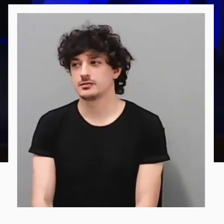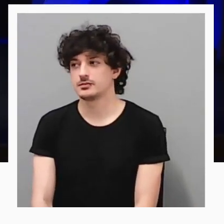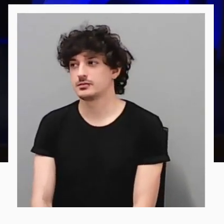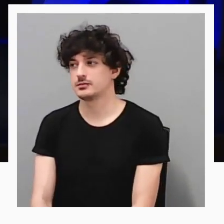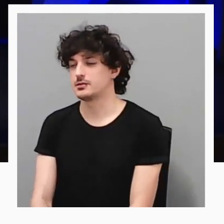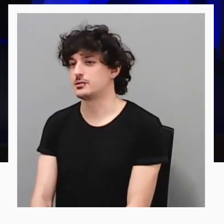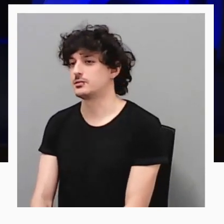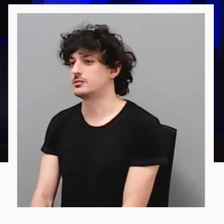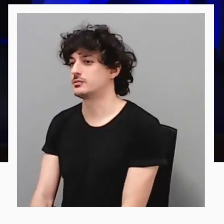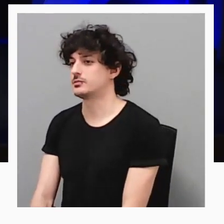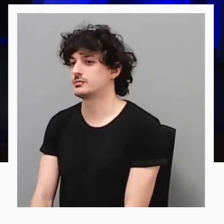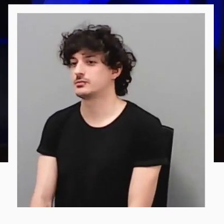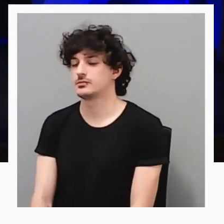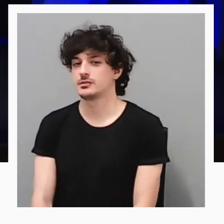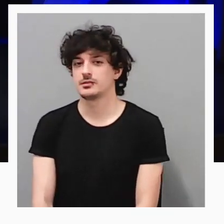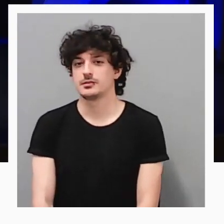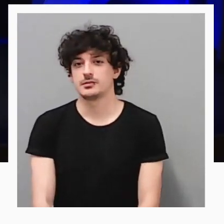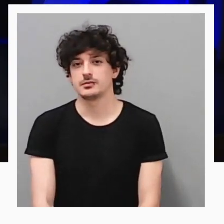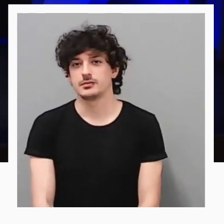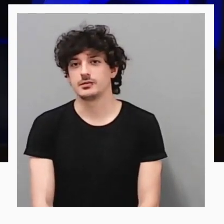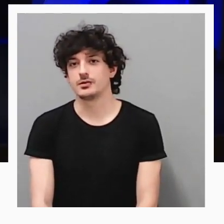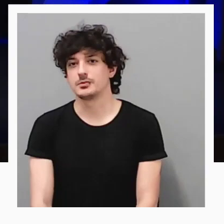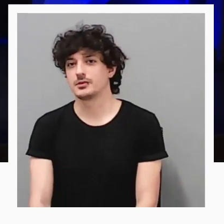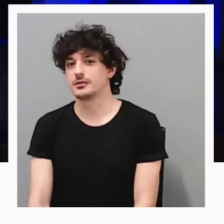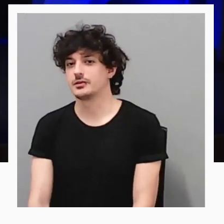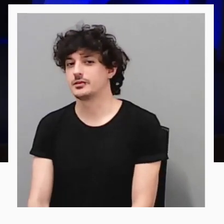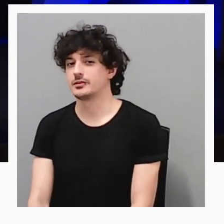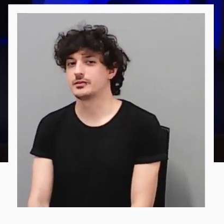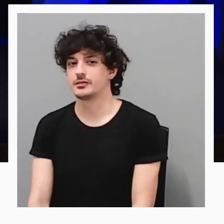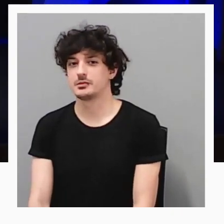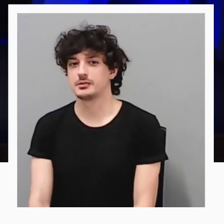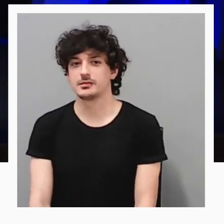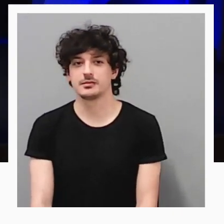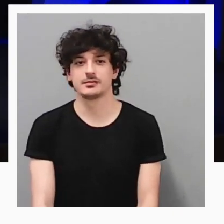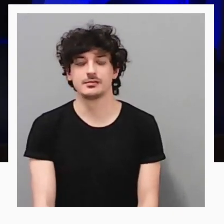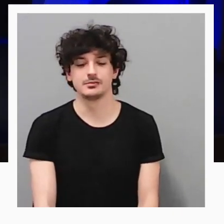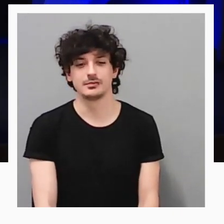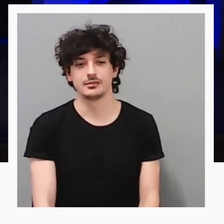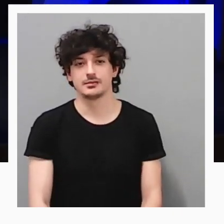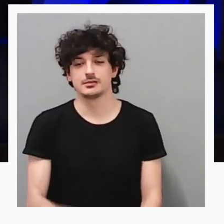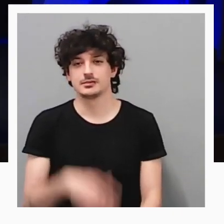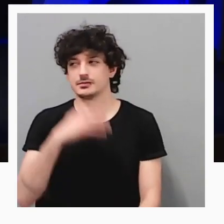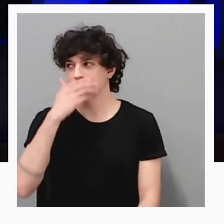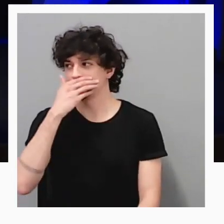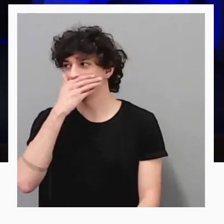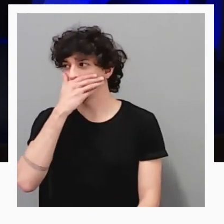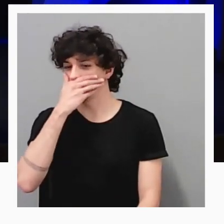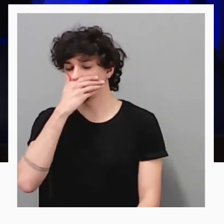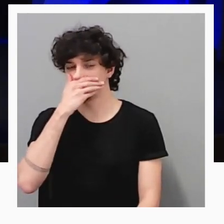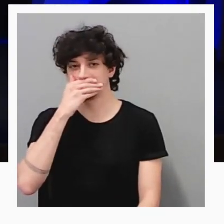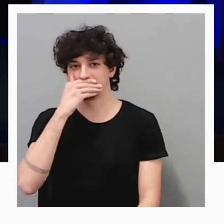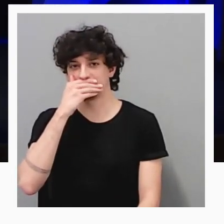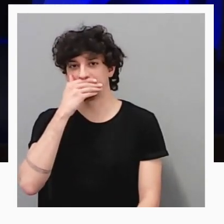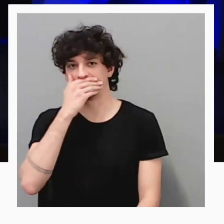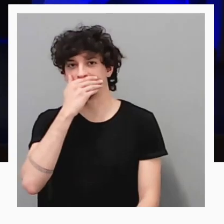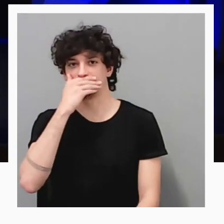amenaza, porque fue así, ¿no? En algún momento de la historia. Pero ya no es así, ya vivimos en un mundo globalizado, ¿no?